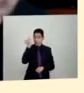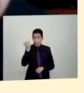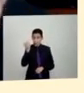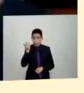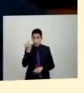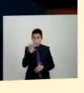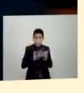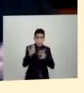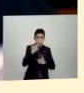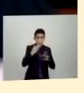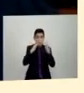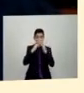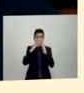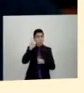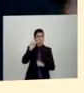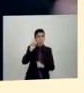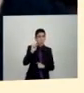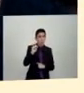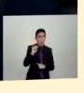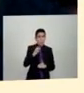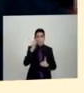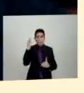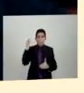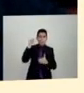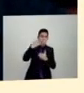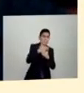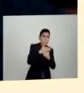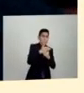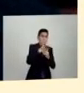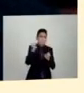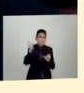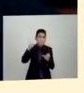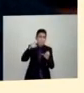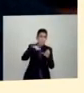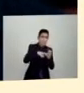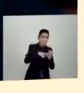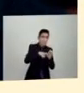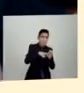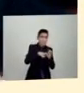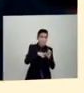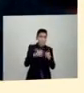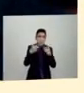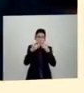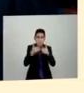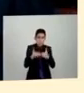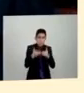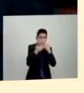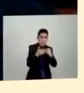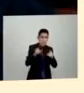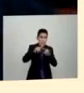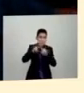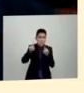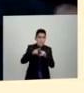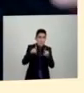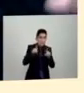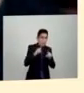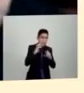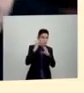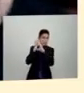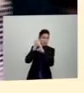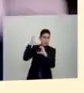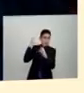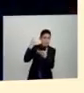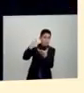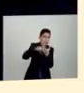es el que va y se mete nadando en pateras, en balsas, metido dentro de la carga de un camión,